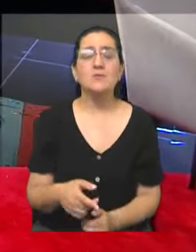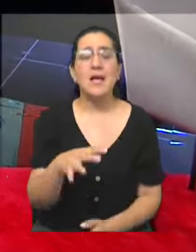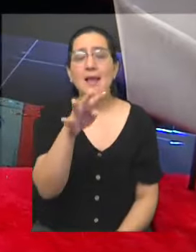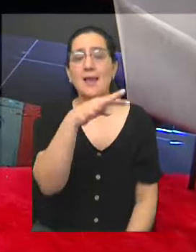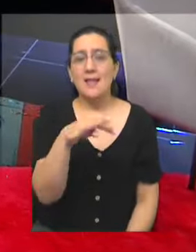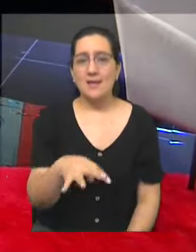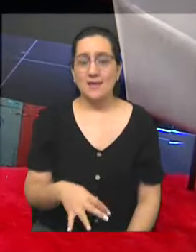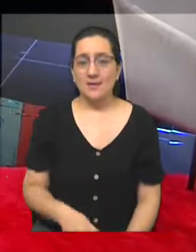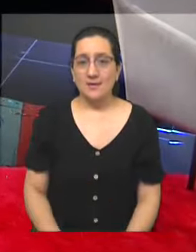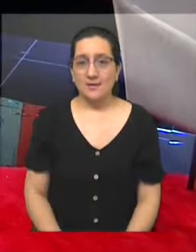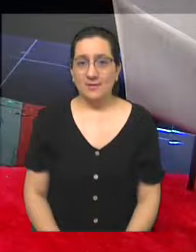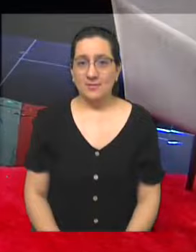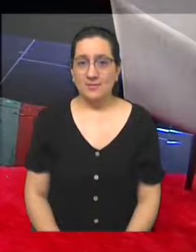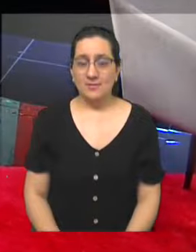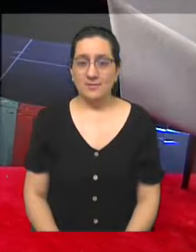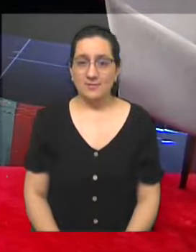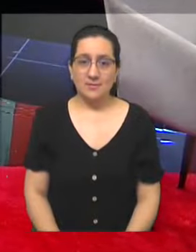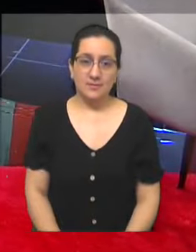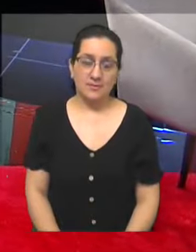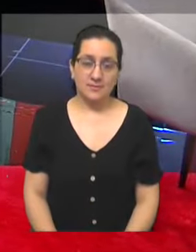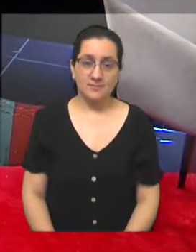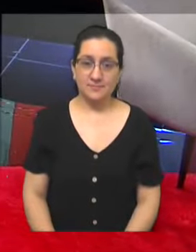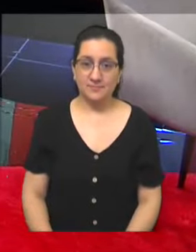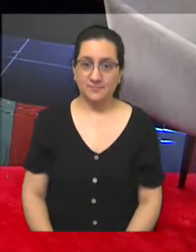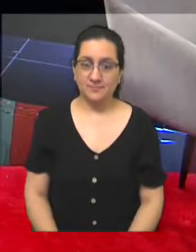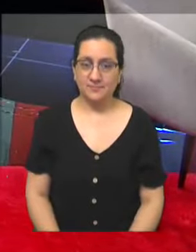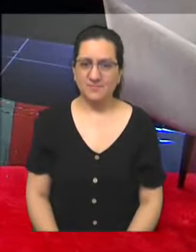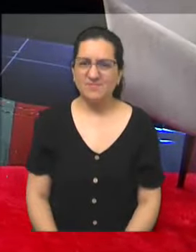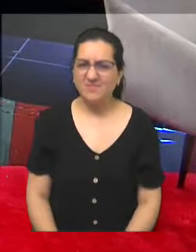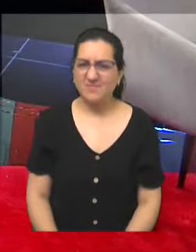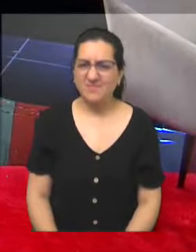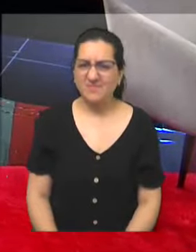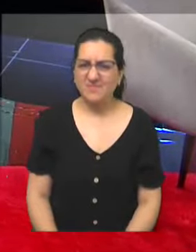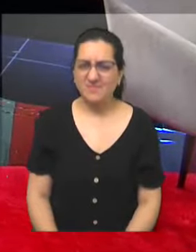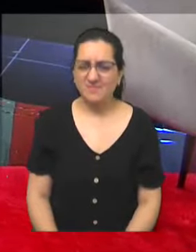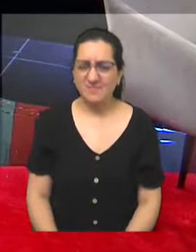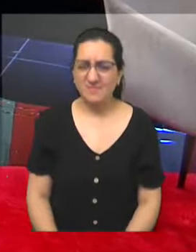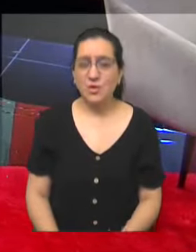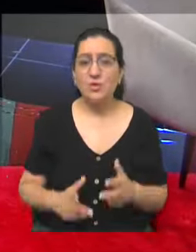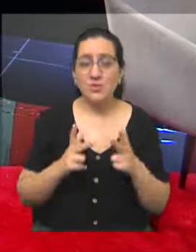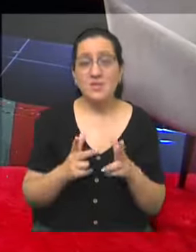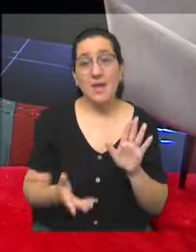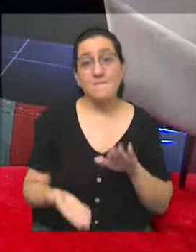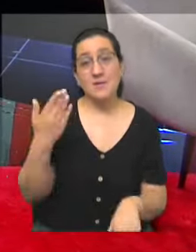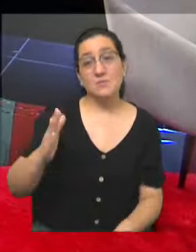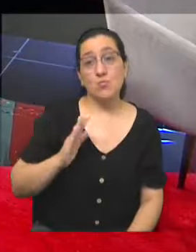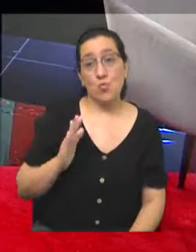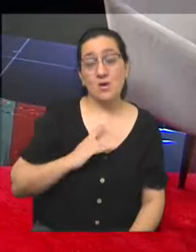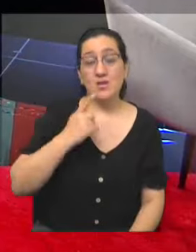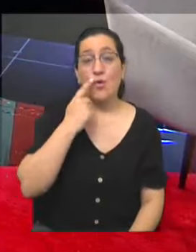mensajes. Pero voy a decir, lo primero que tengo que decir a boca de urna, que hay más mujeres que varones.